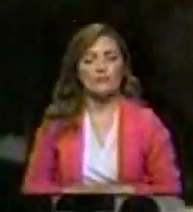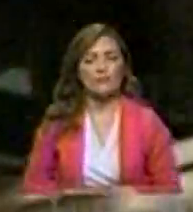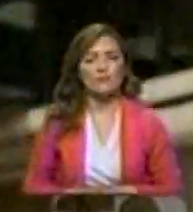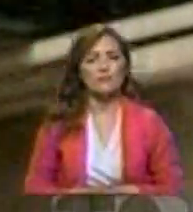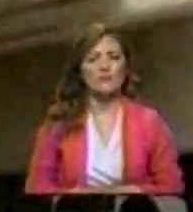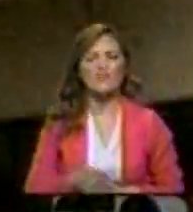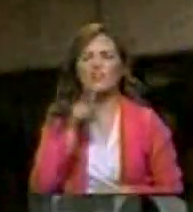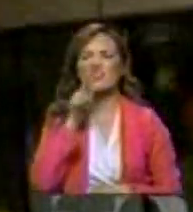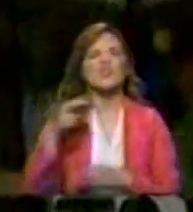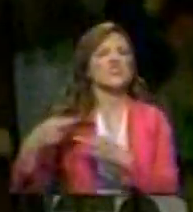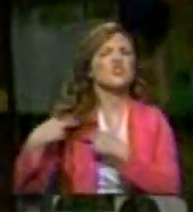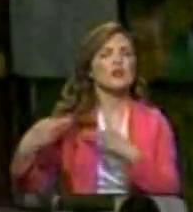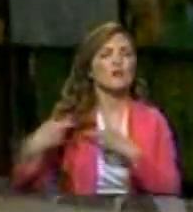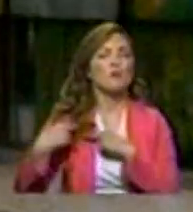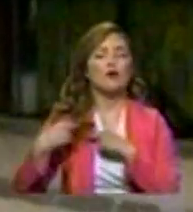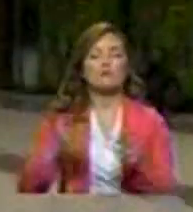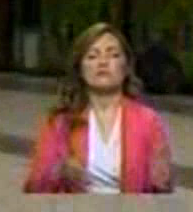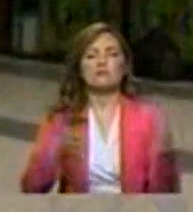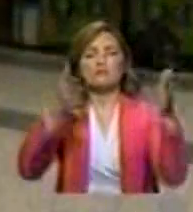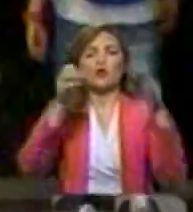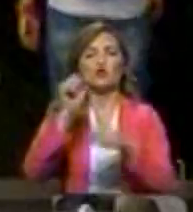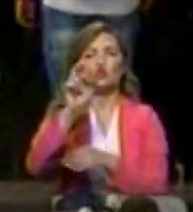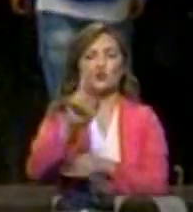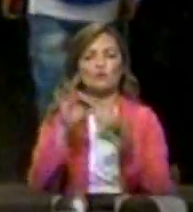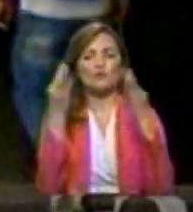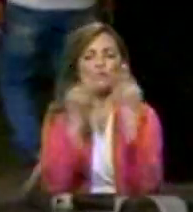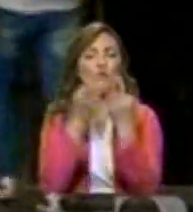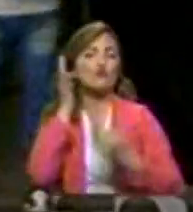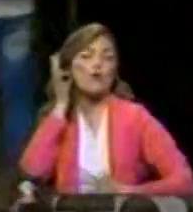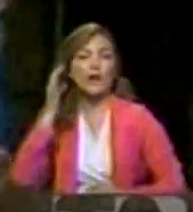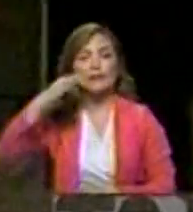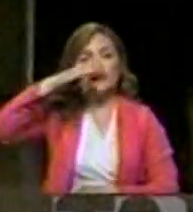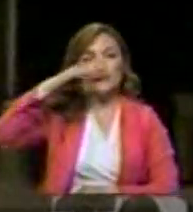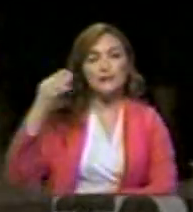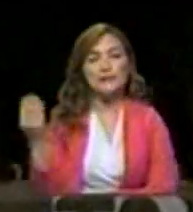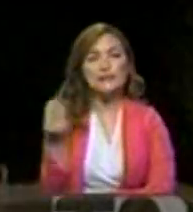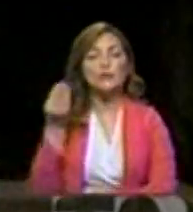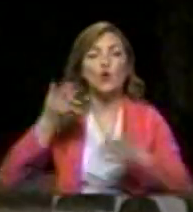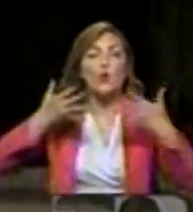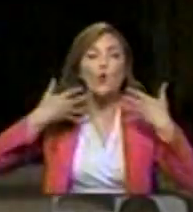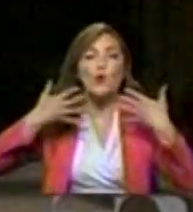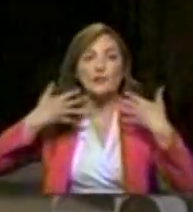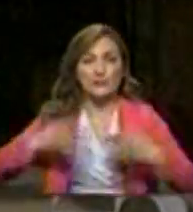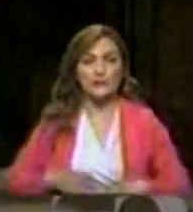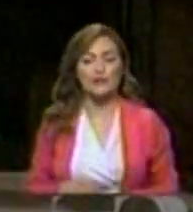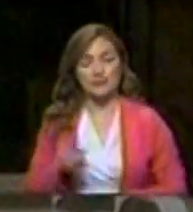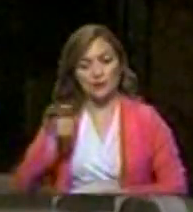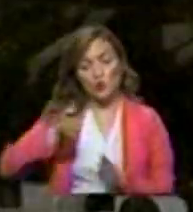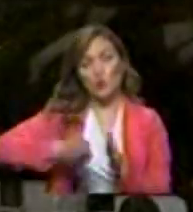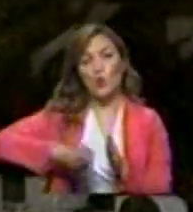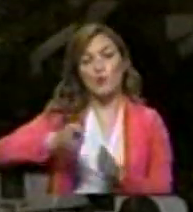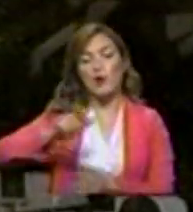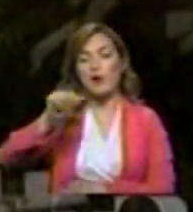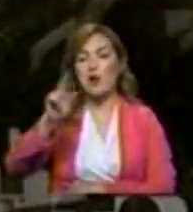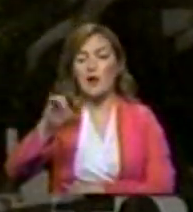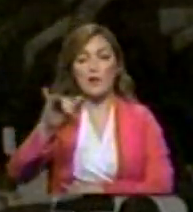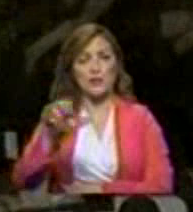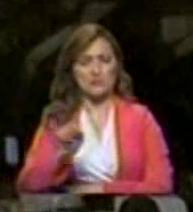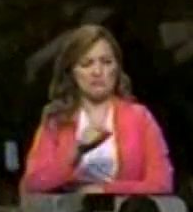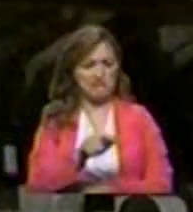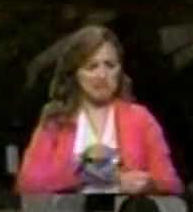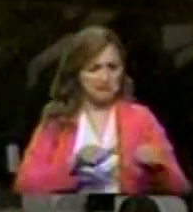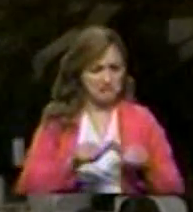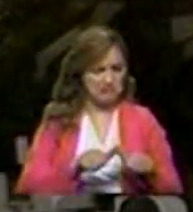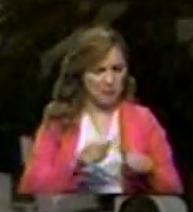la competencia se radicó en la unidad judicial sur de familia mujer niñez y adolescencia en guayaquil donde la jueza marisa ybarra admitió a